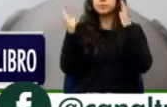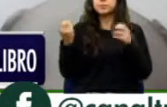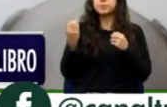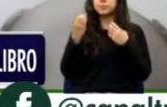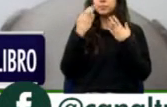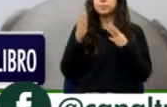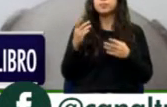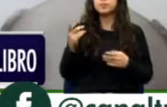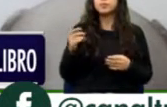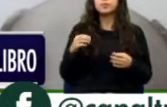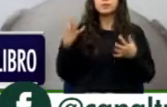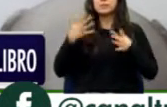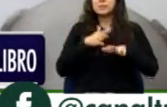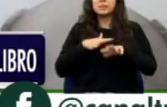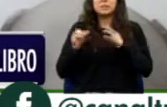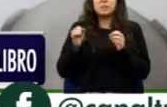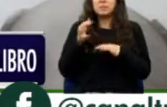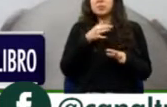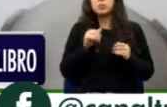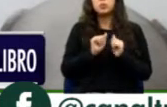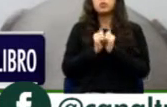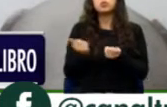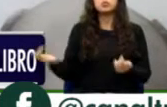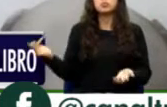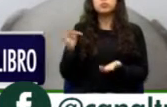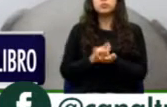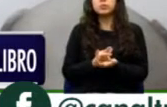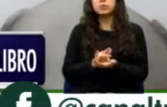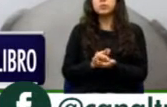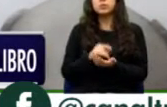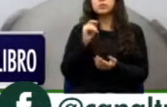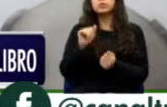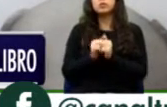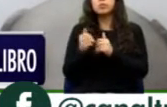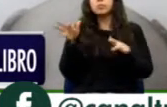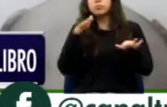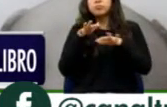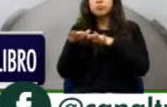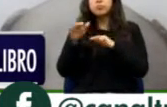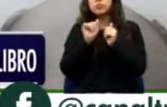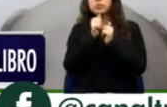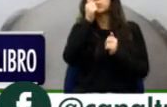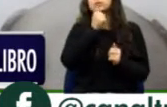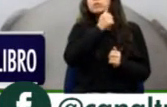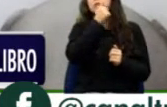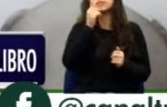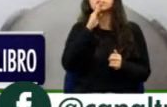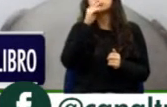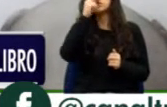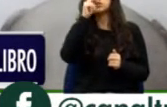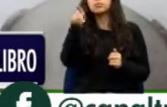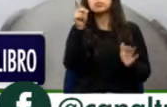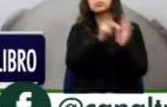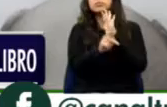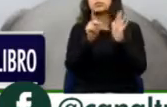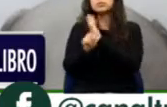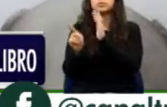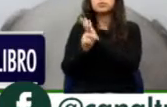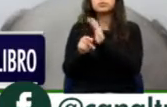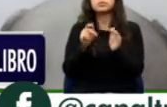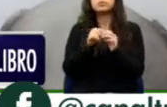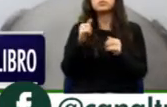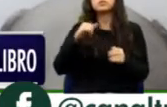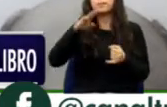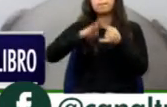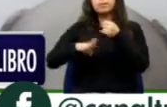escabroso, espeluznante, cómo llegó a hacer rituales sacrificando niños y niñas